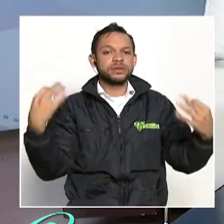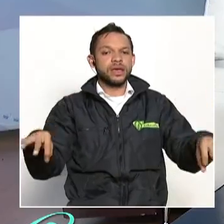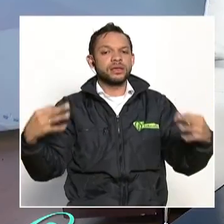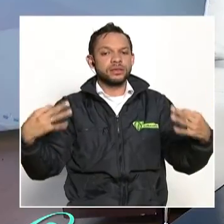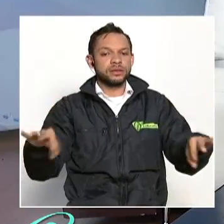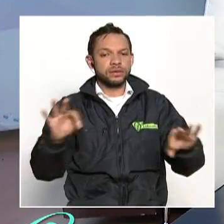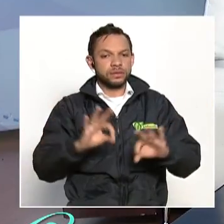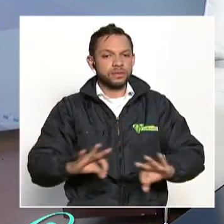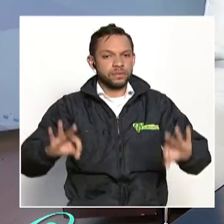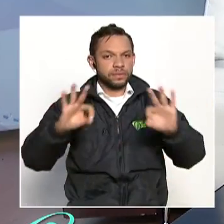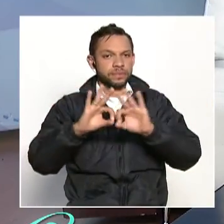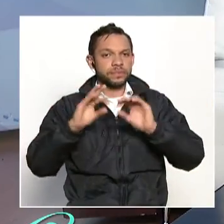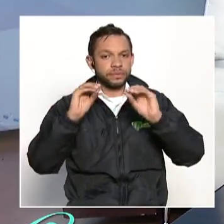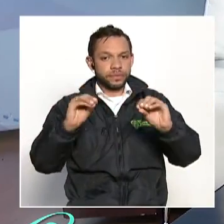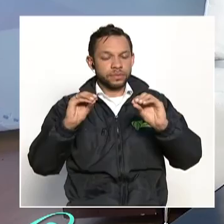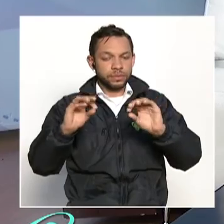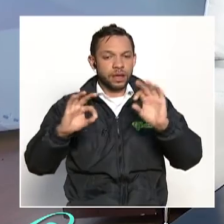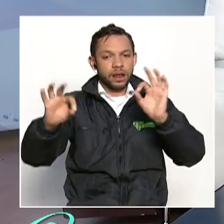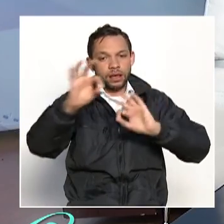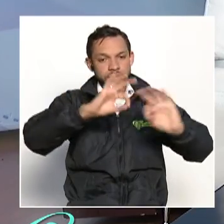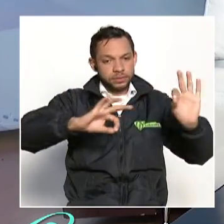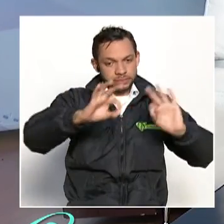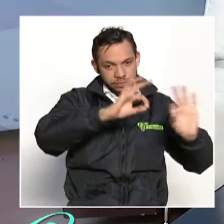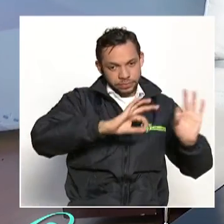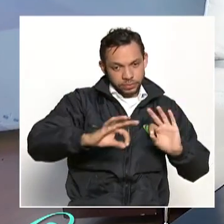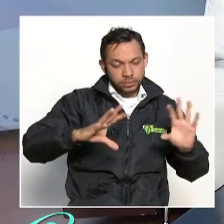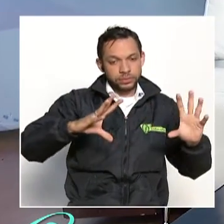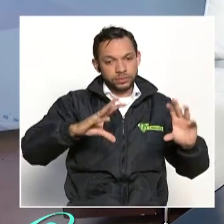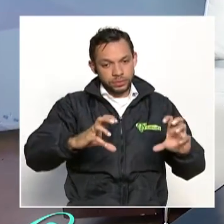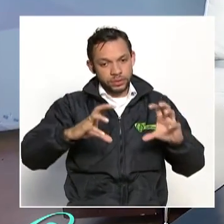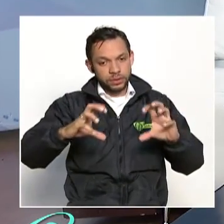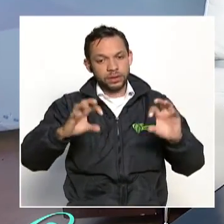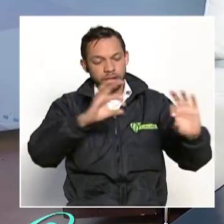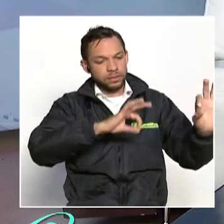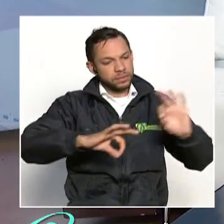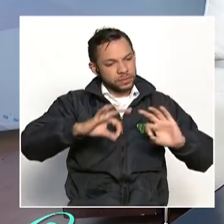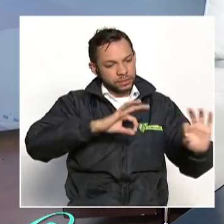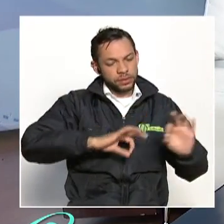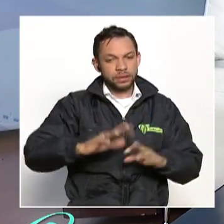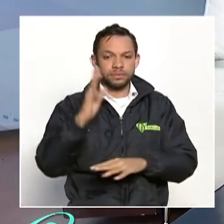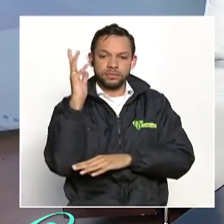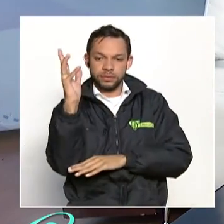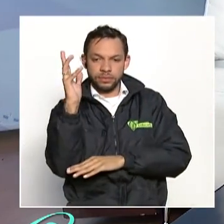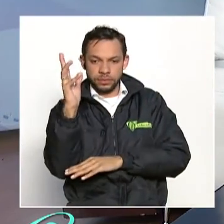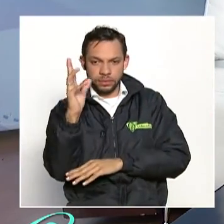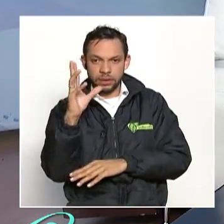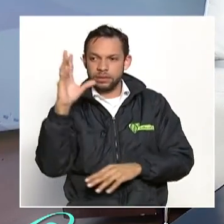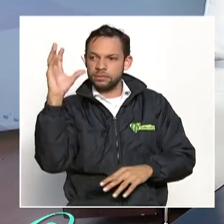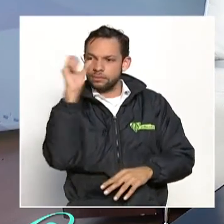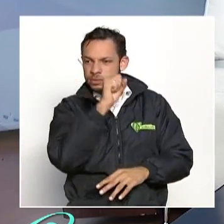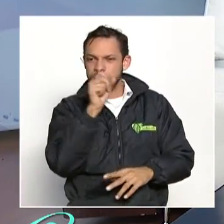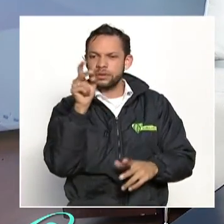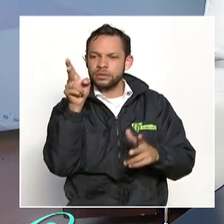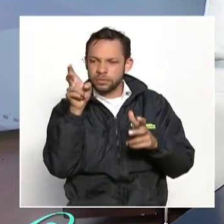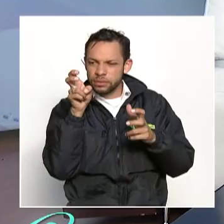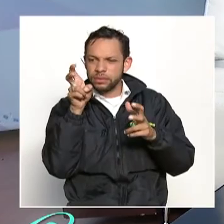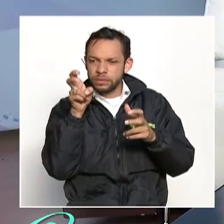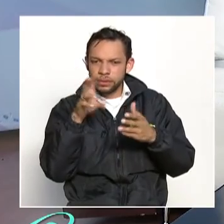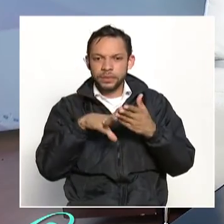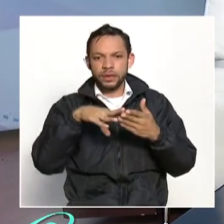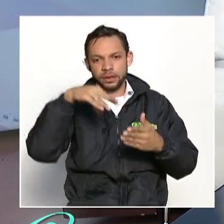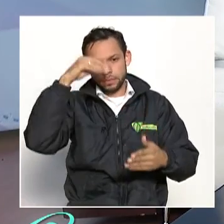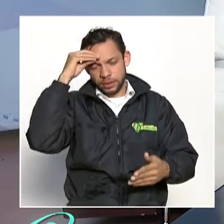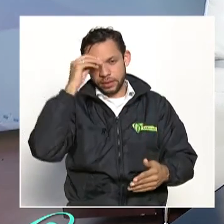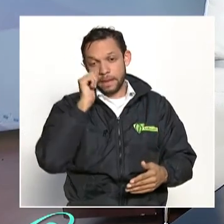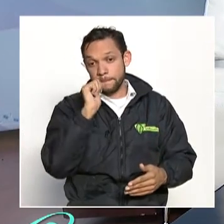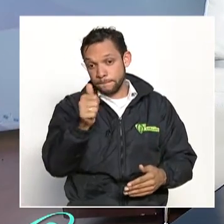este es realmente es un programa de prevención. Y los que van al simposio, ahí sí acaban de complementar. Ojalá, si